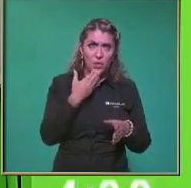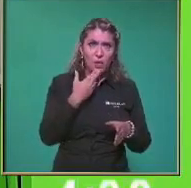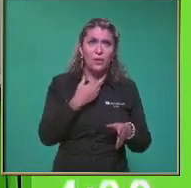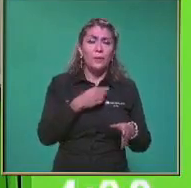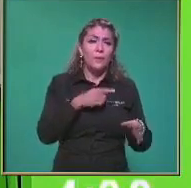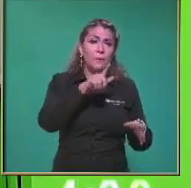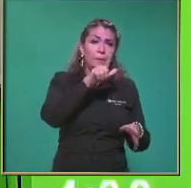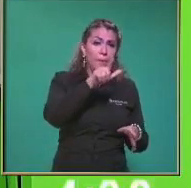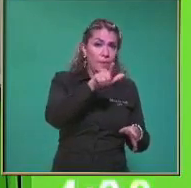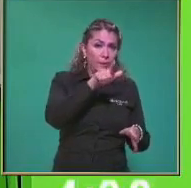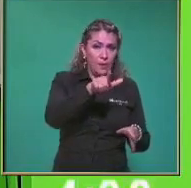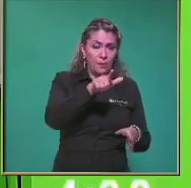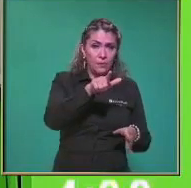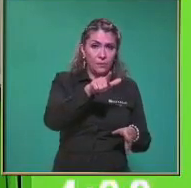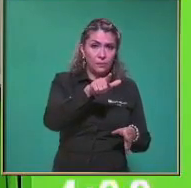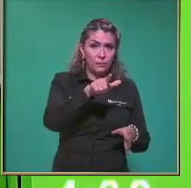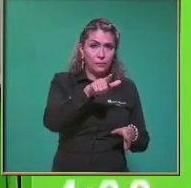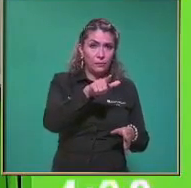sería